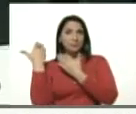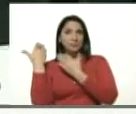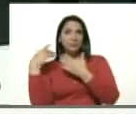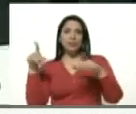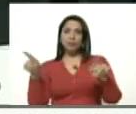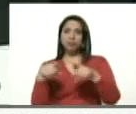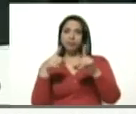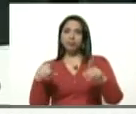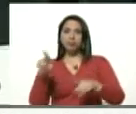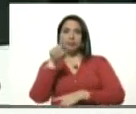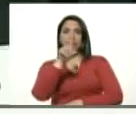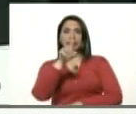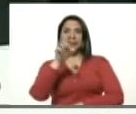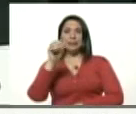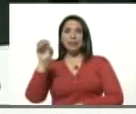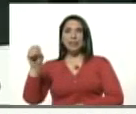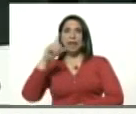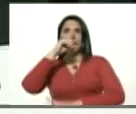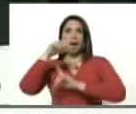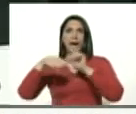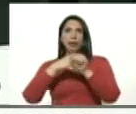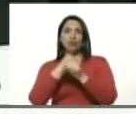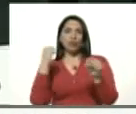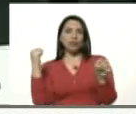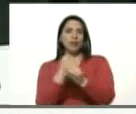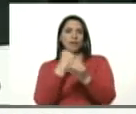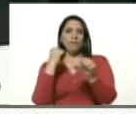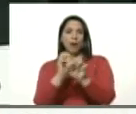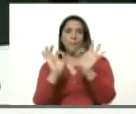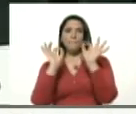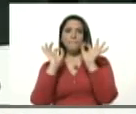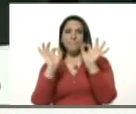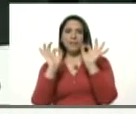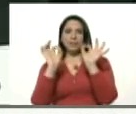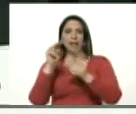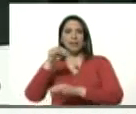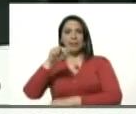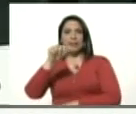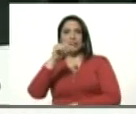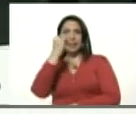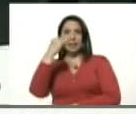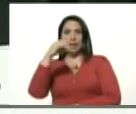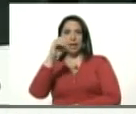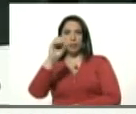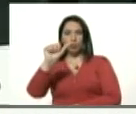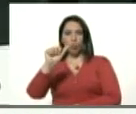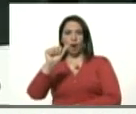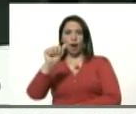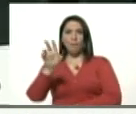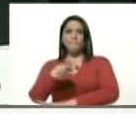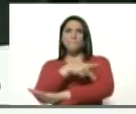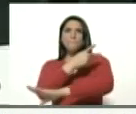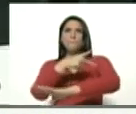del centenario, trabajo especial de Aquiles Nasoa, poeta